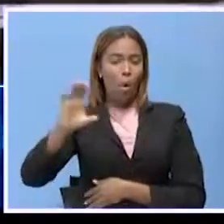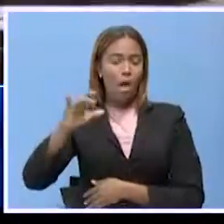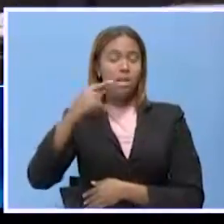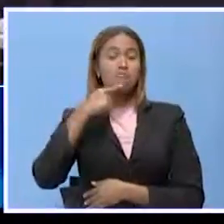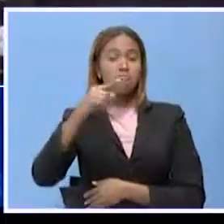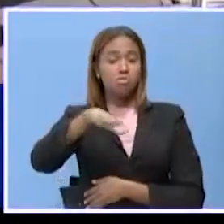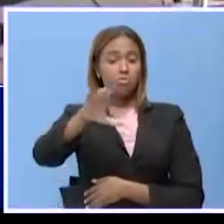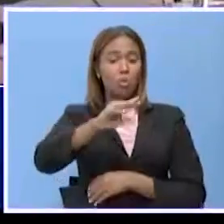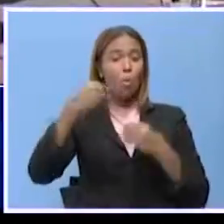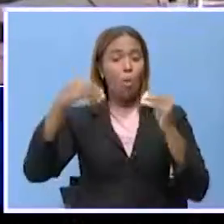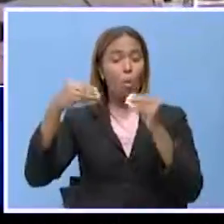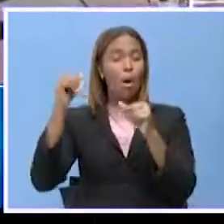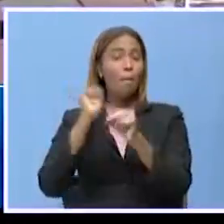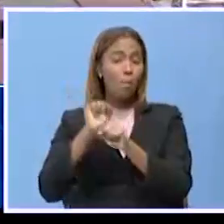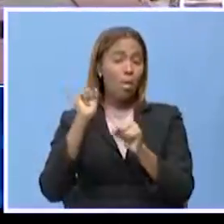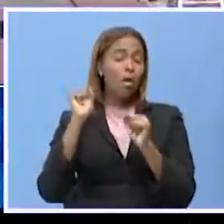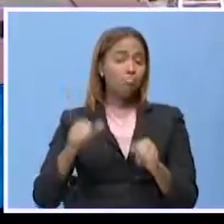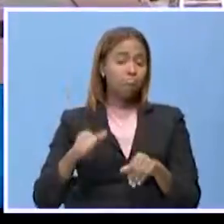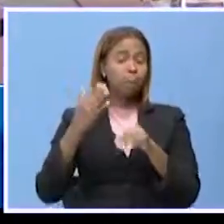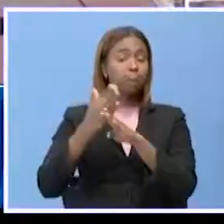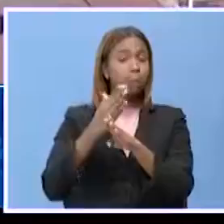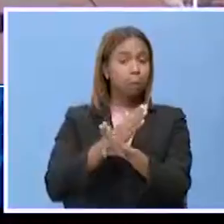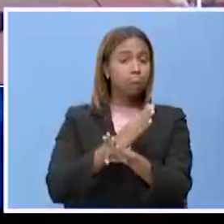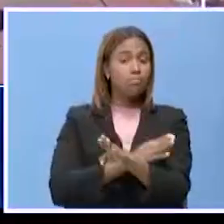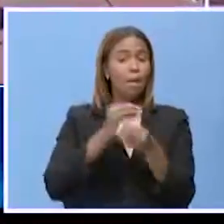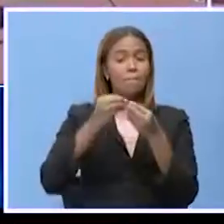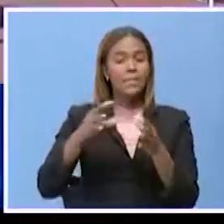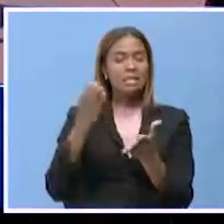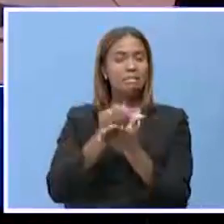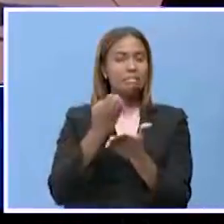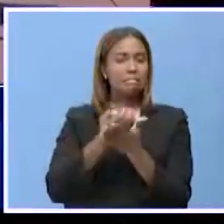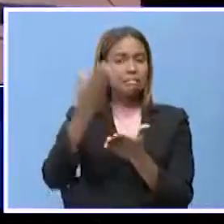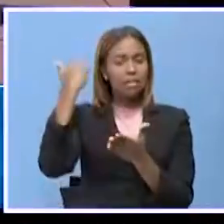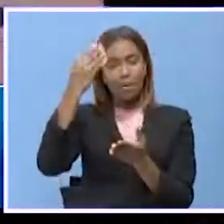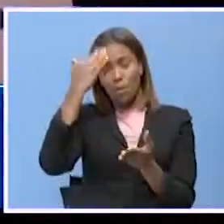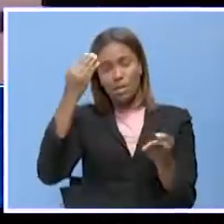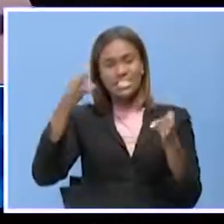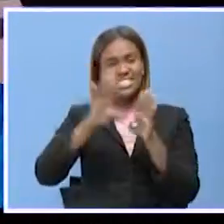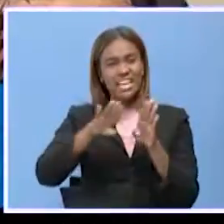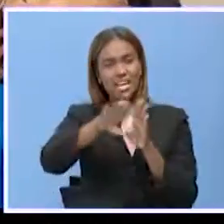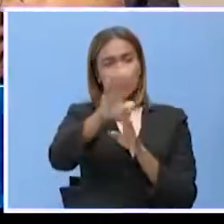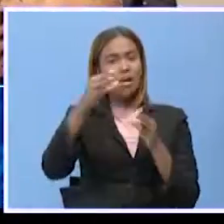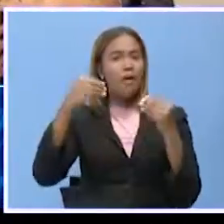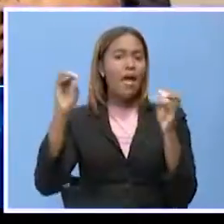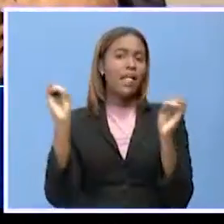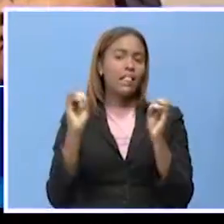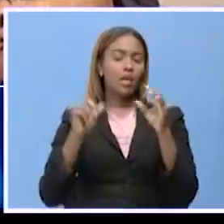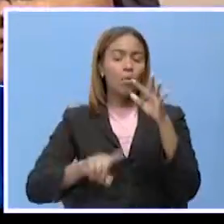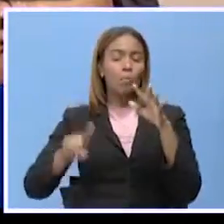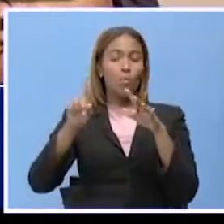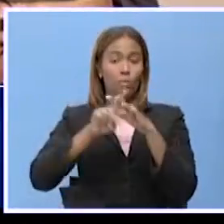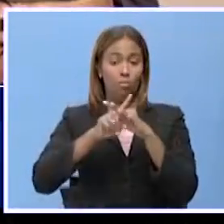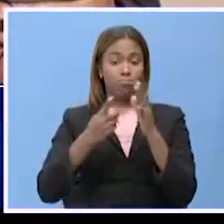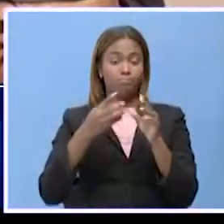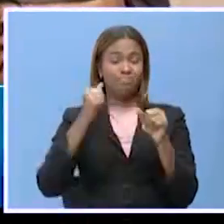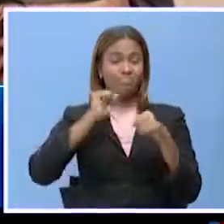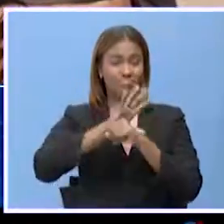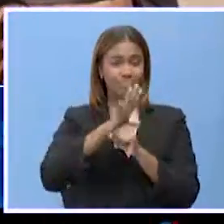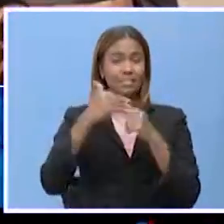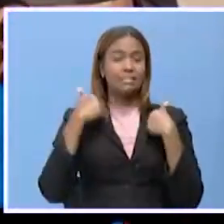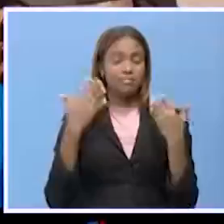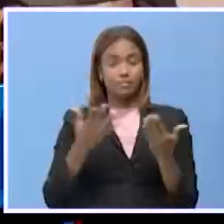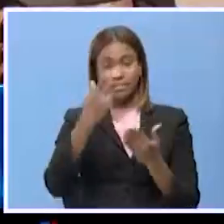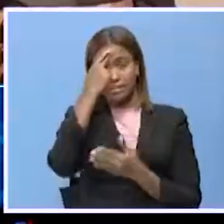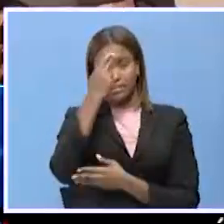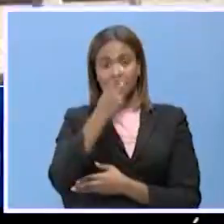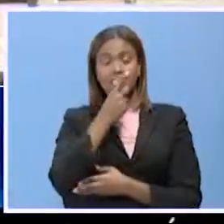que sus negocios podrían ir recuperando las pérdidas económicas por el cierre de sus negocios ante la crisis sanitaria que afecta al país desde